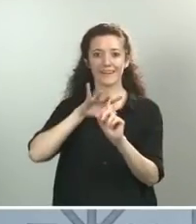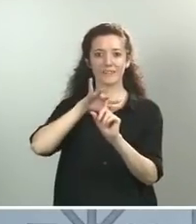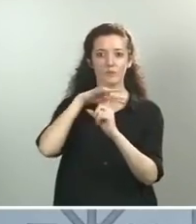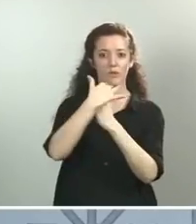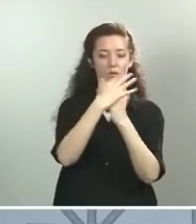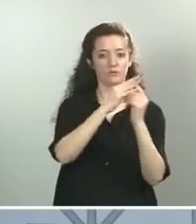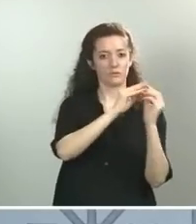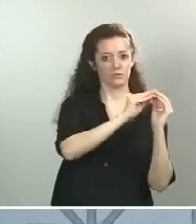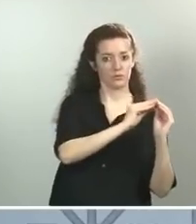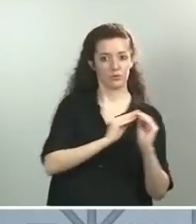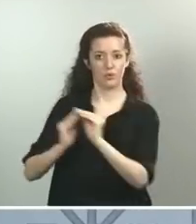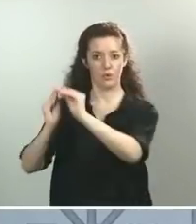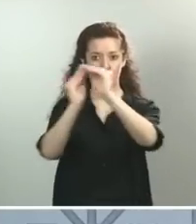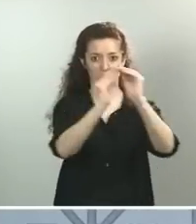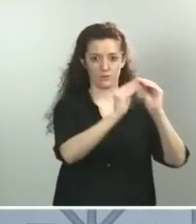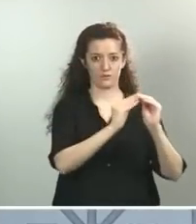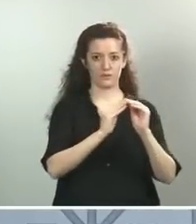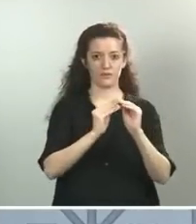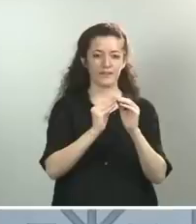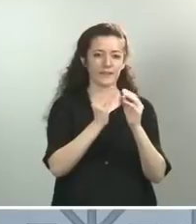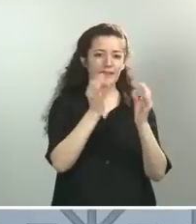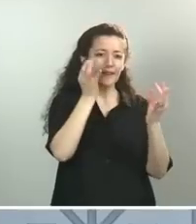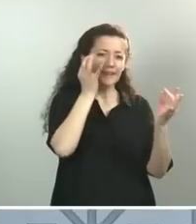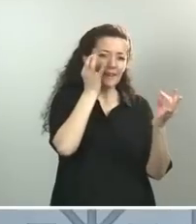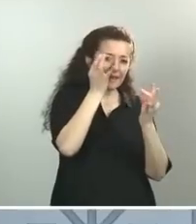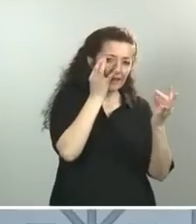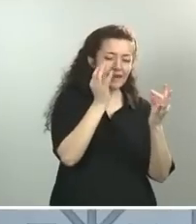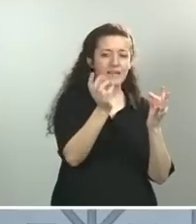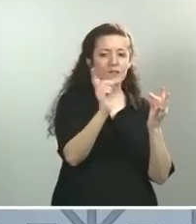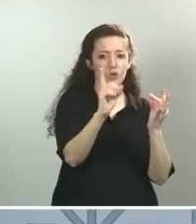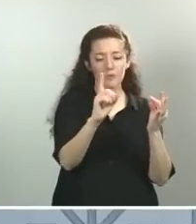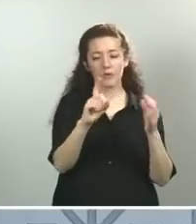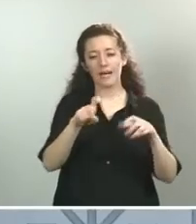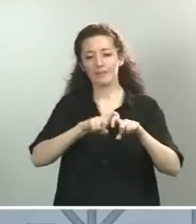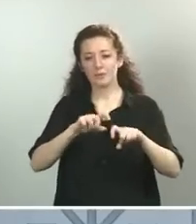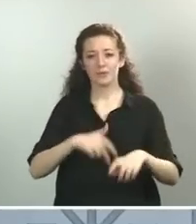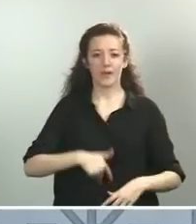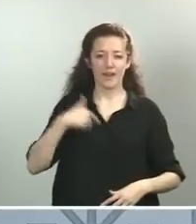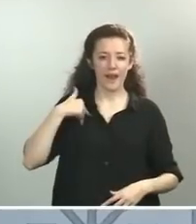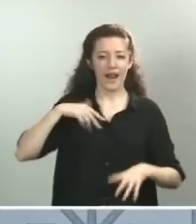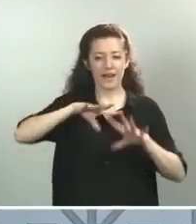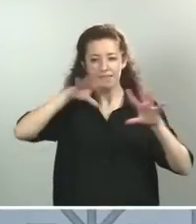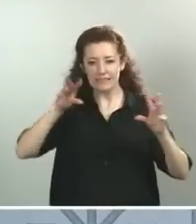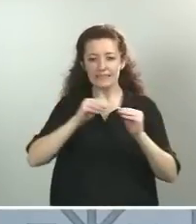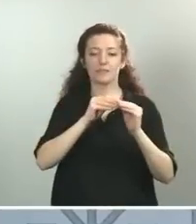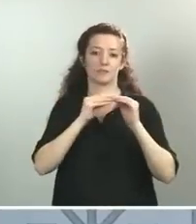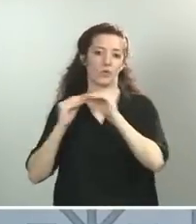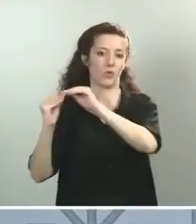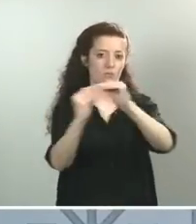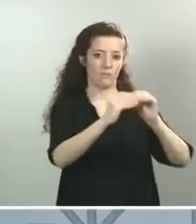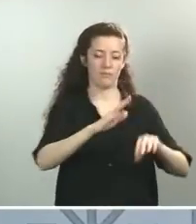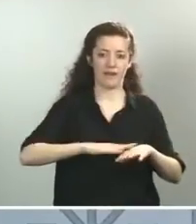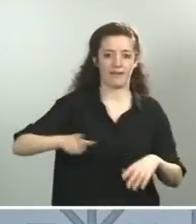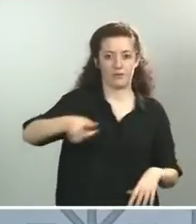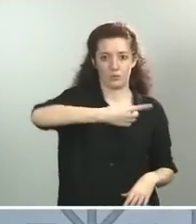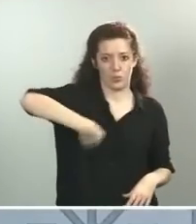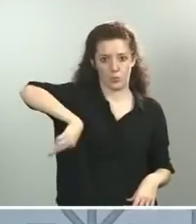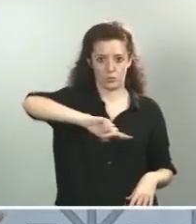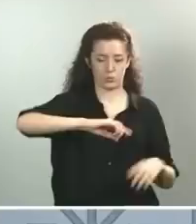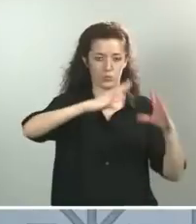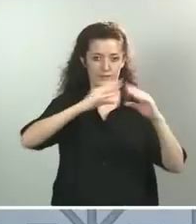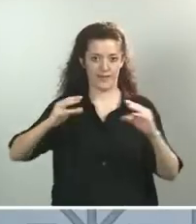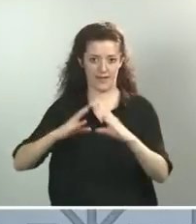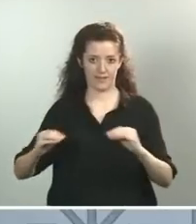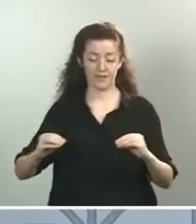nos detalles, pero sí en o espírito general para o conjunto de universidades, porque non podemos que cada universidade tenga que